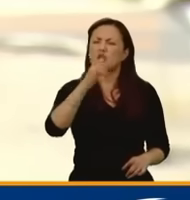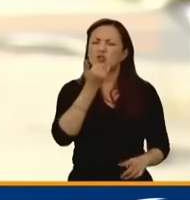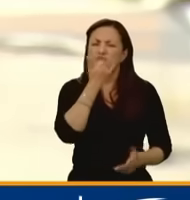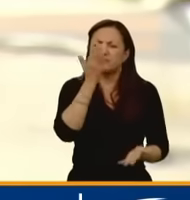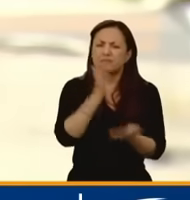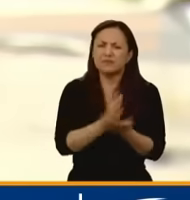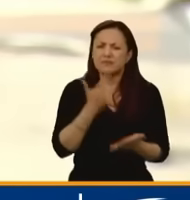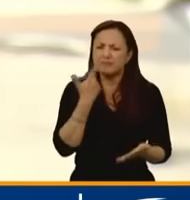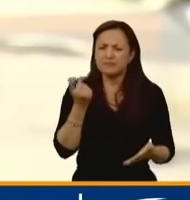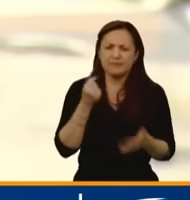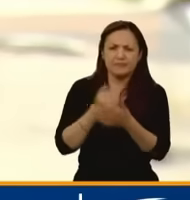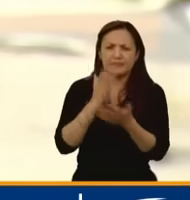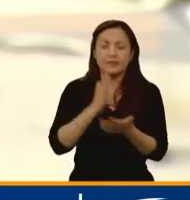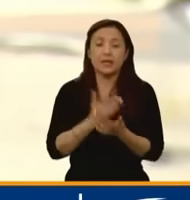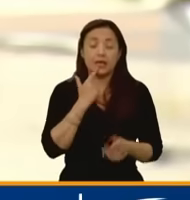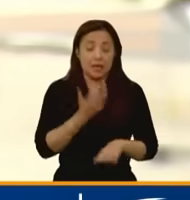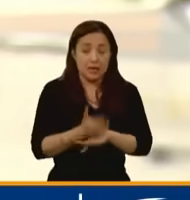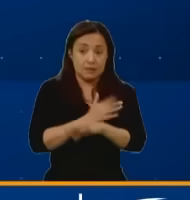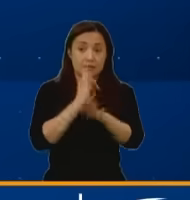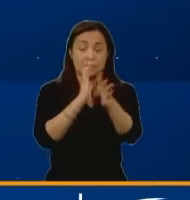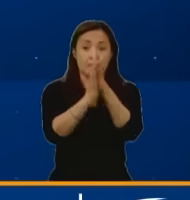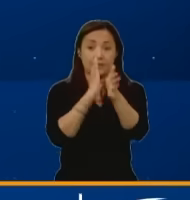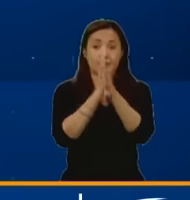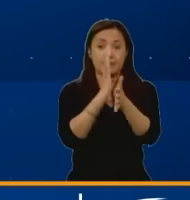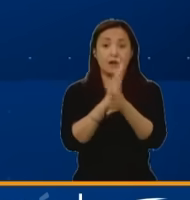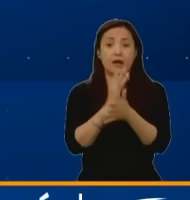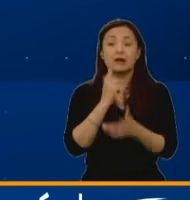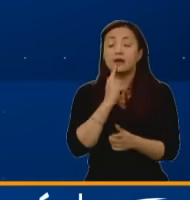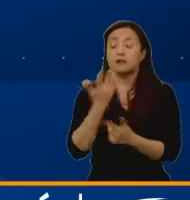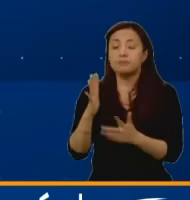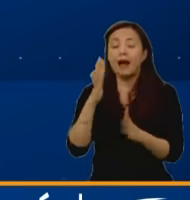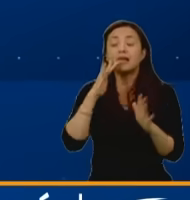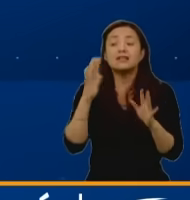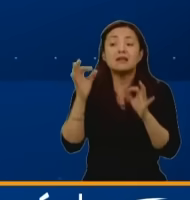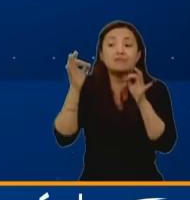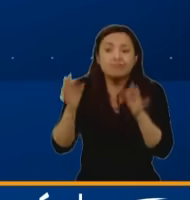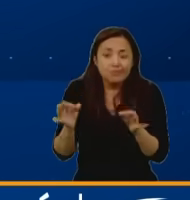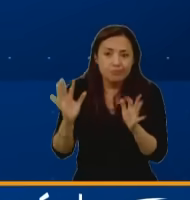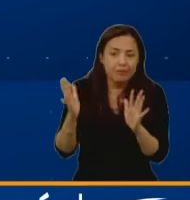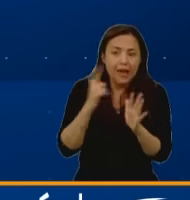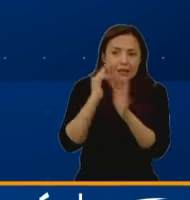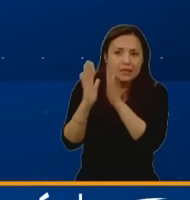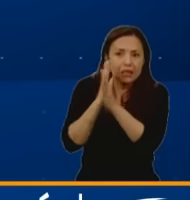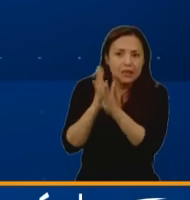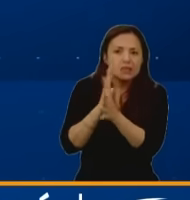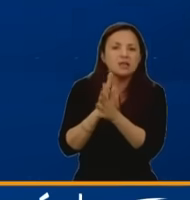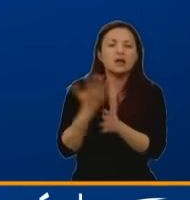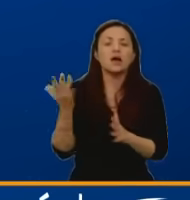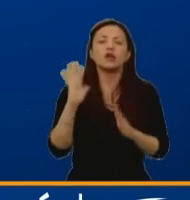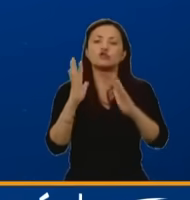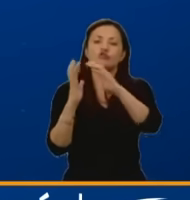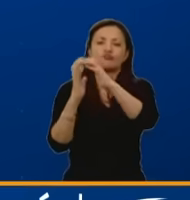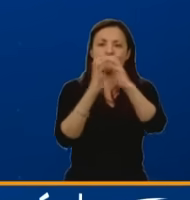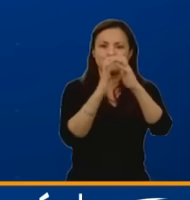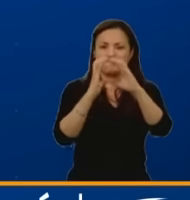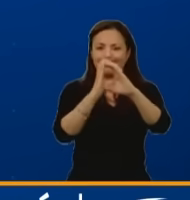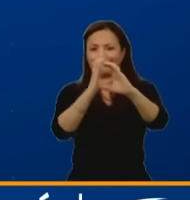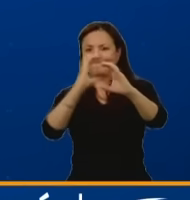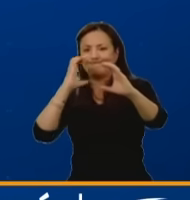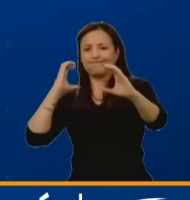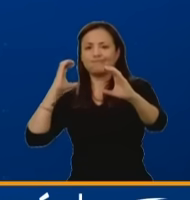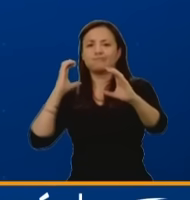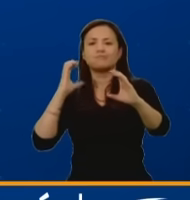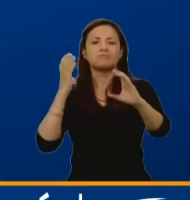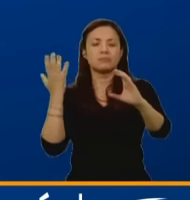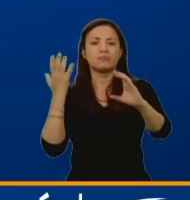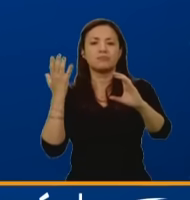Según información inicial, según información preliminar, Alejandra, se trata de un tractocamión que estaba